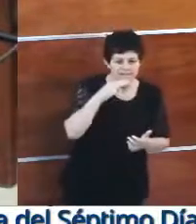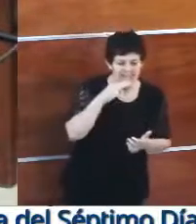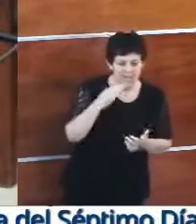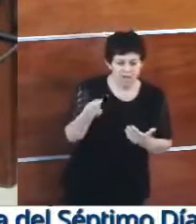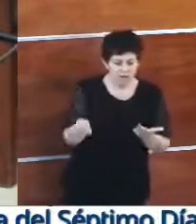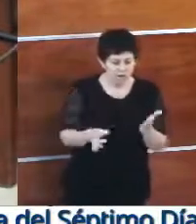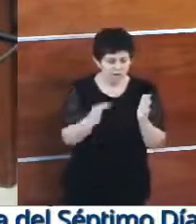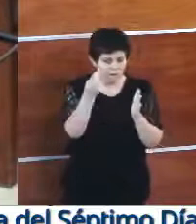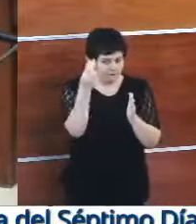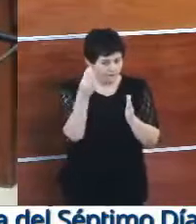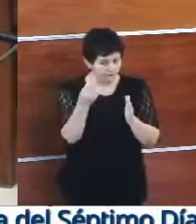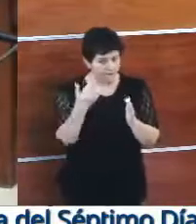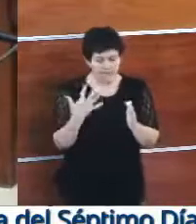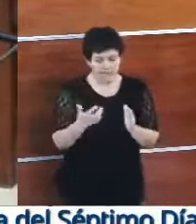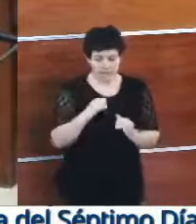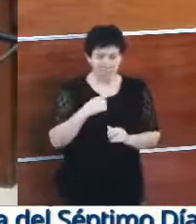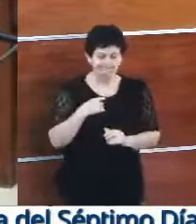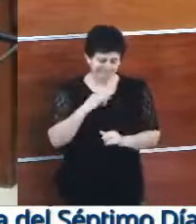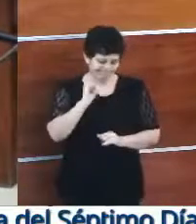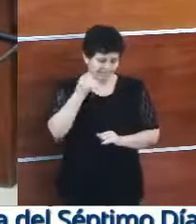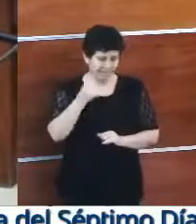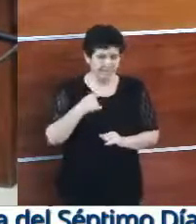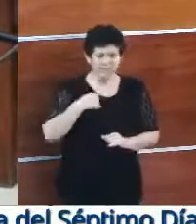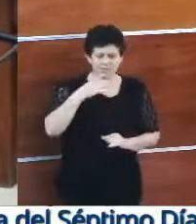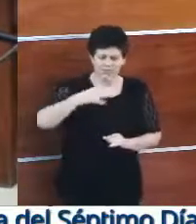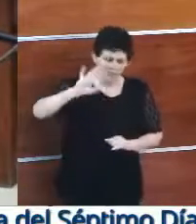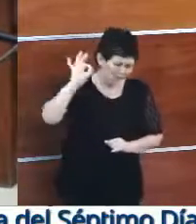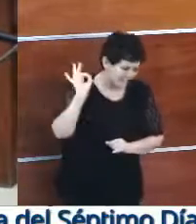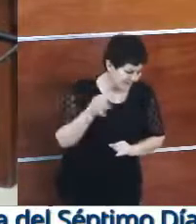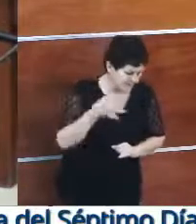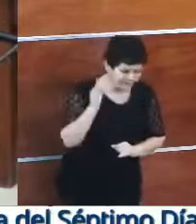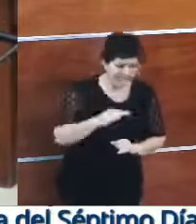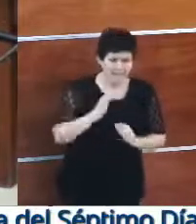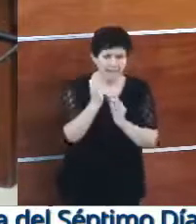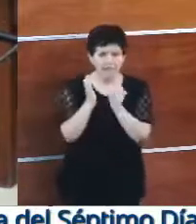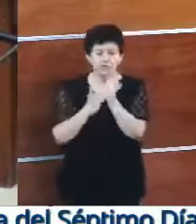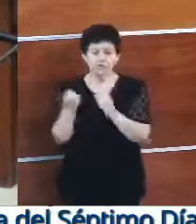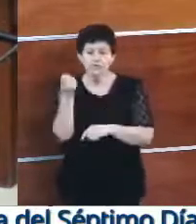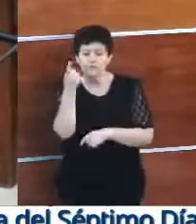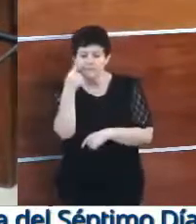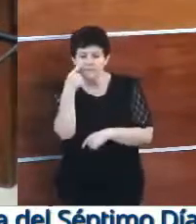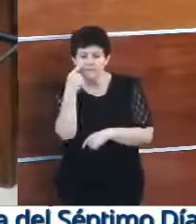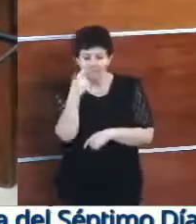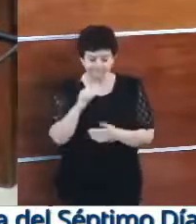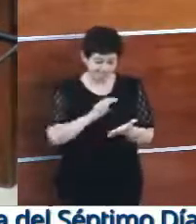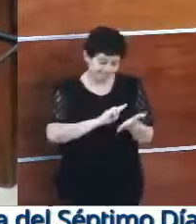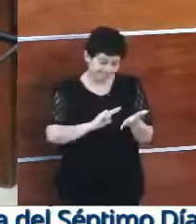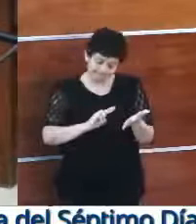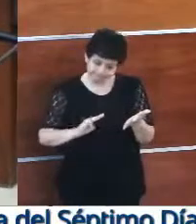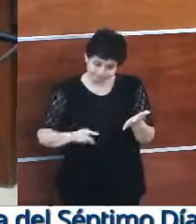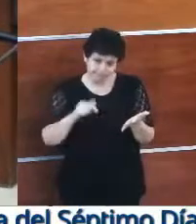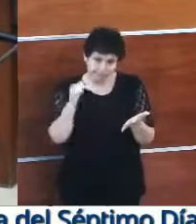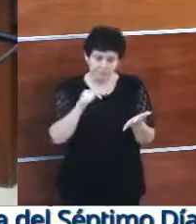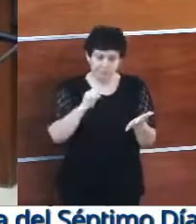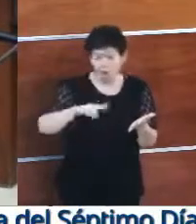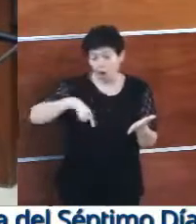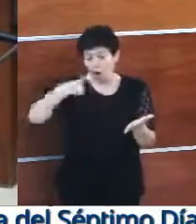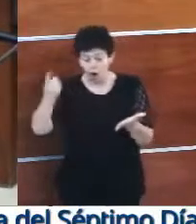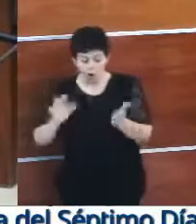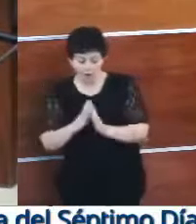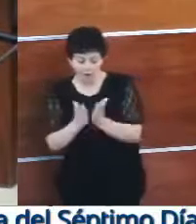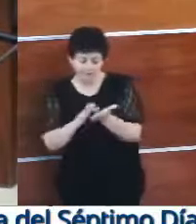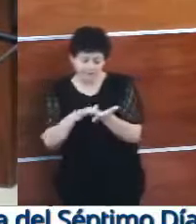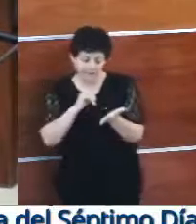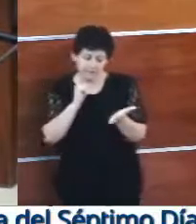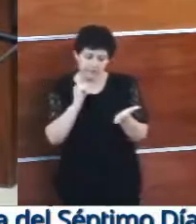oyentes, yo sé que mi Redentor vive. Y algunas versiones pueden llegar a traducir ese Redentor como, yo sé que